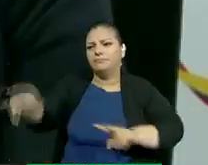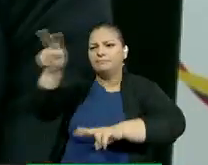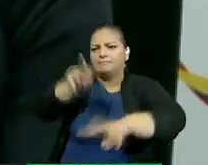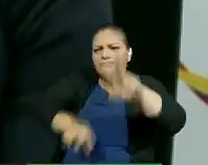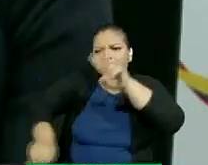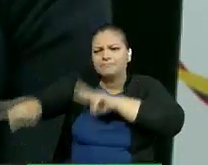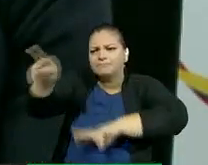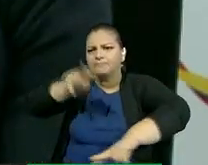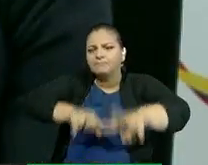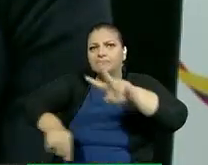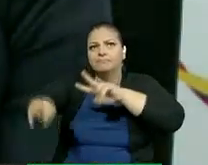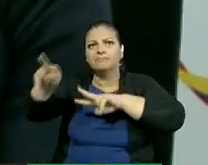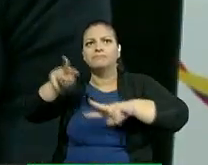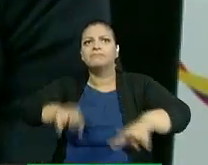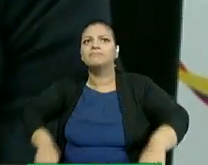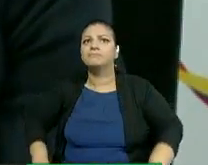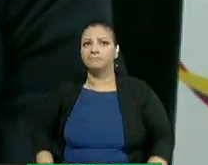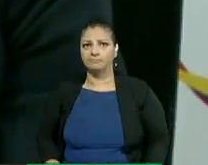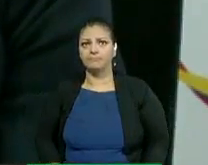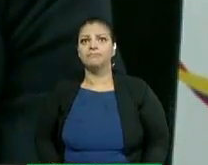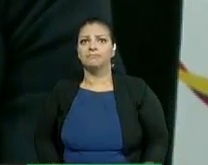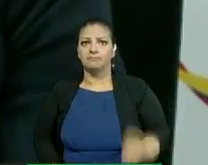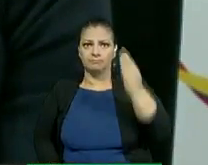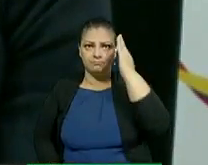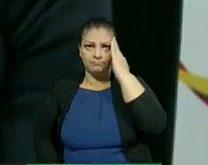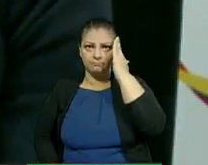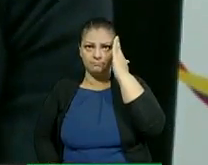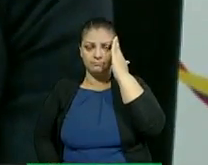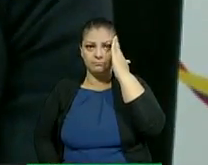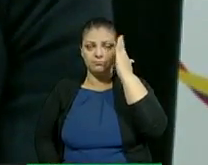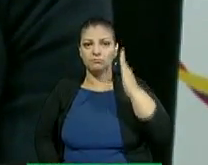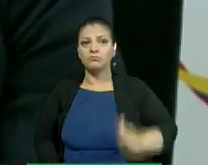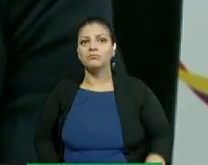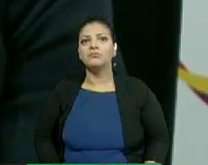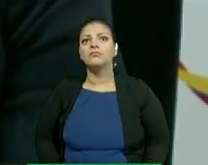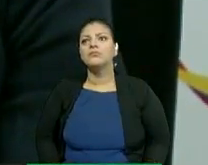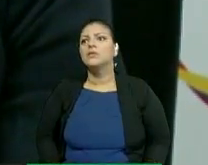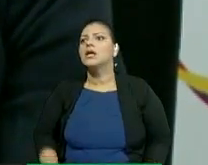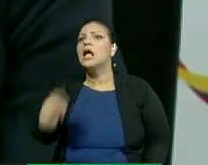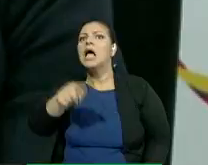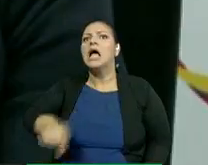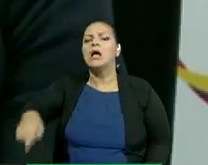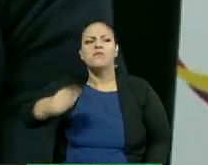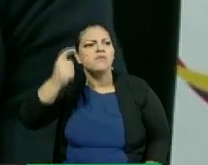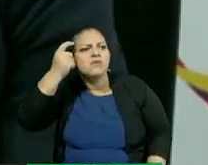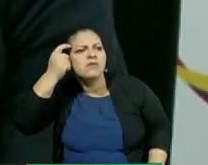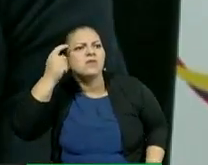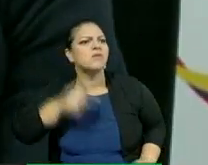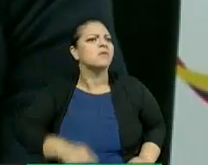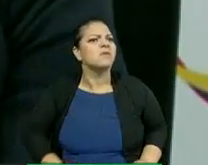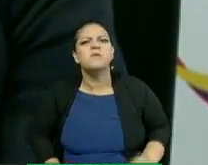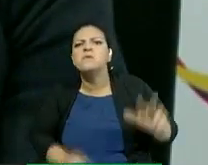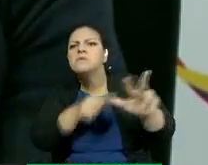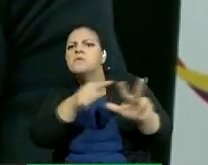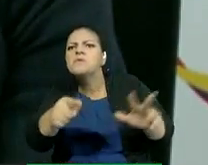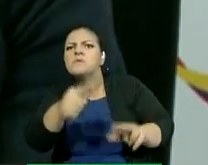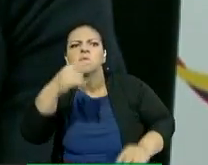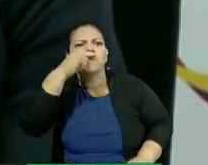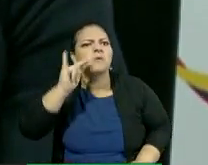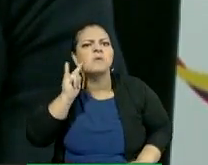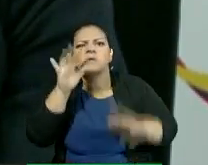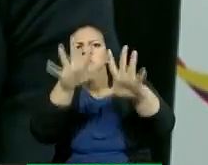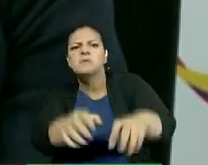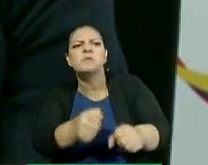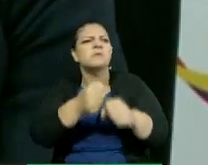alerta se está utilizando la alarma sobre un presunto secuestro de niños o robo de niños, se está utilizando para cometer otros delitos,